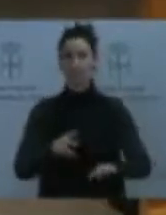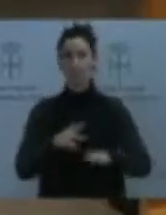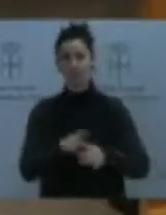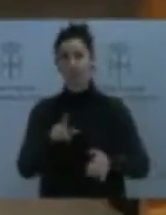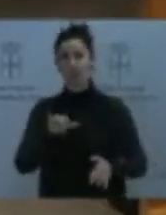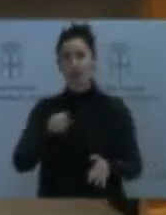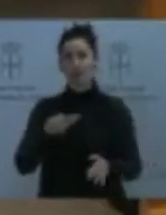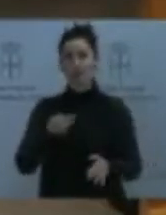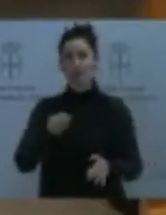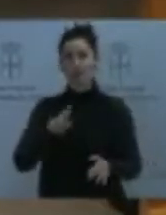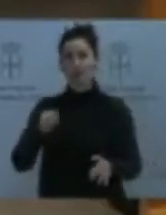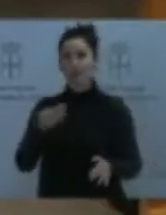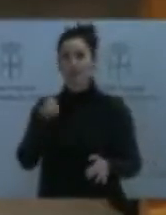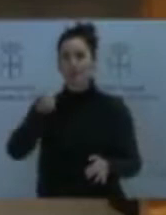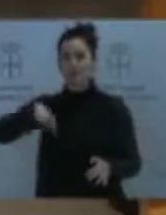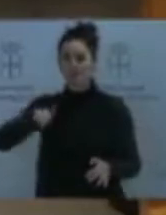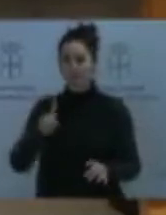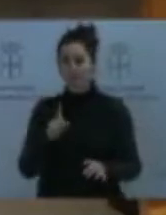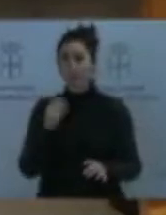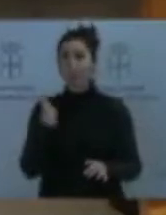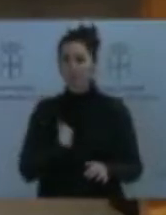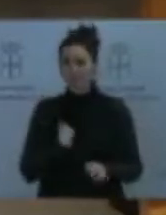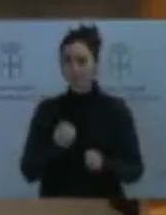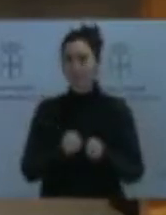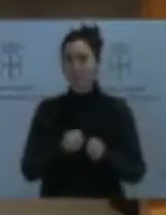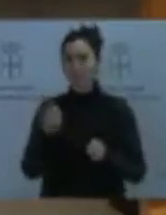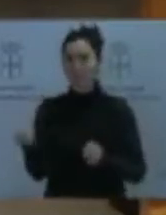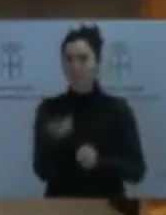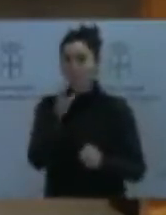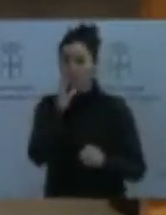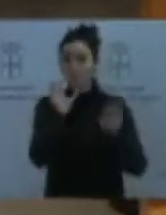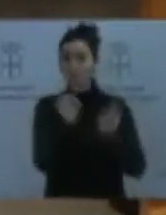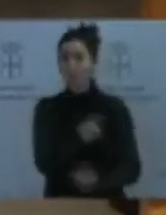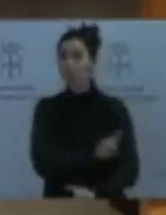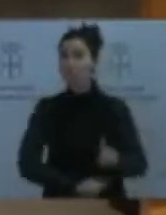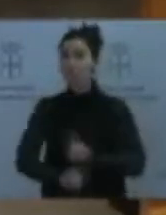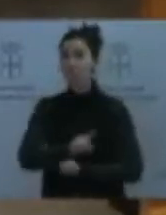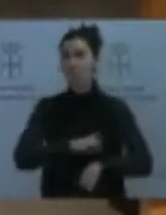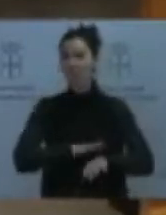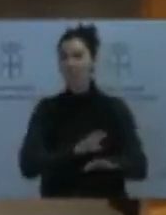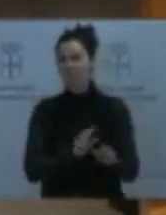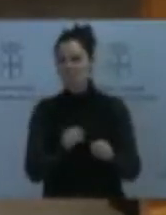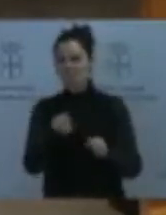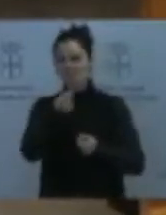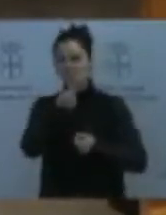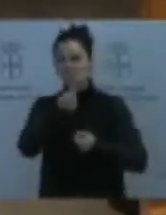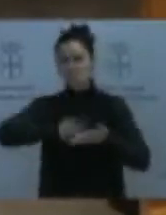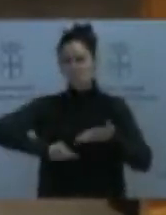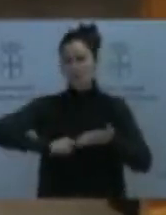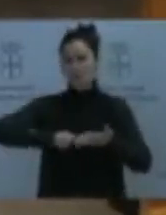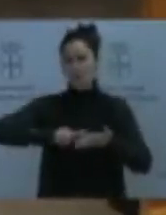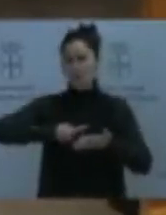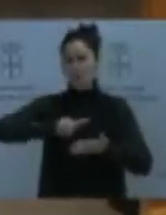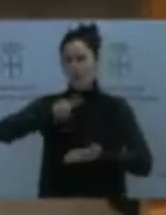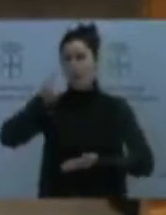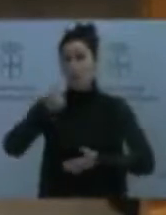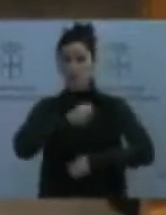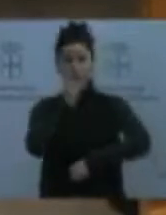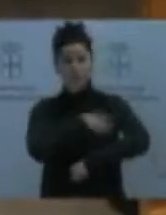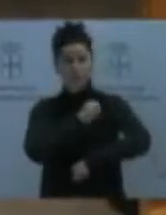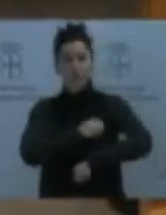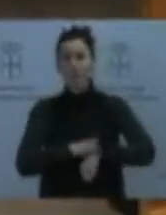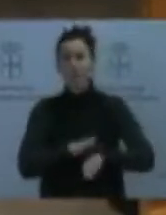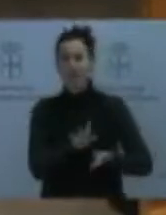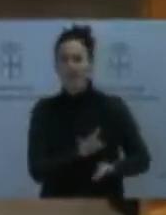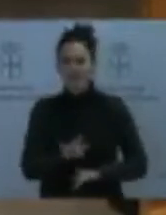con posiciones bajistas para enriquecer y ganar posiciones de fondos especulativos. Estamos hablando de que 160 años de historia de Asturias están en manos